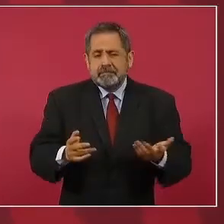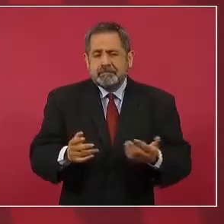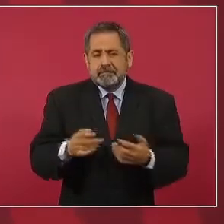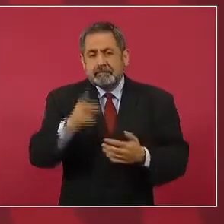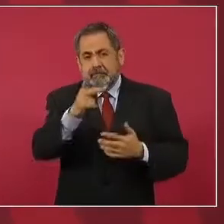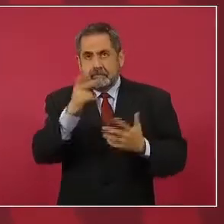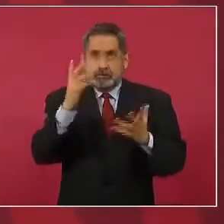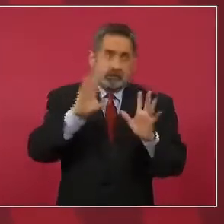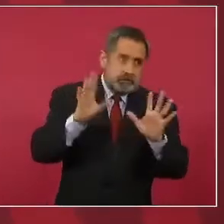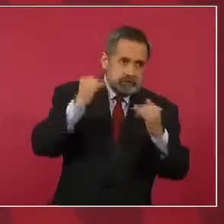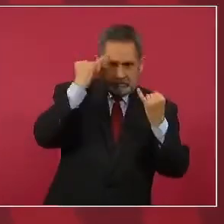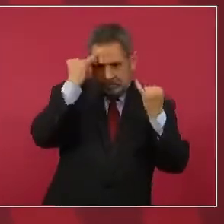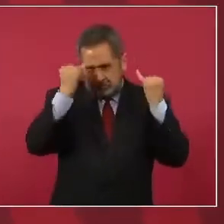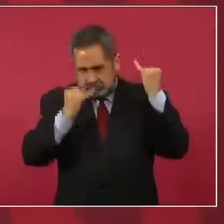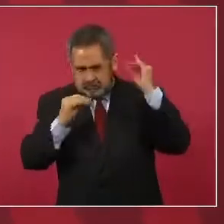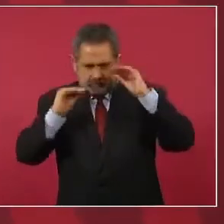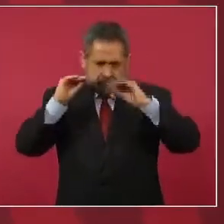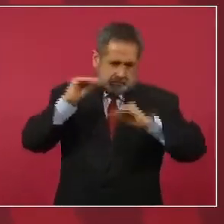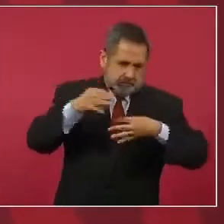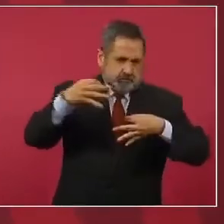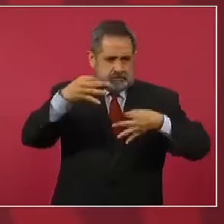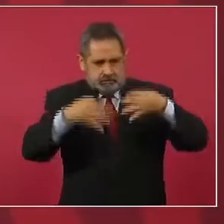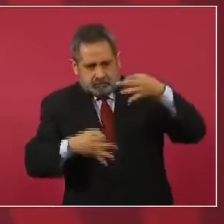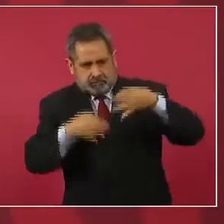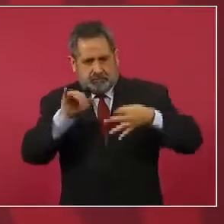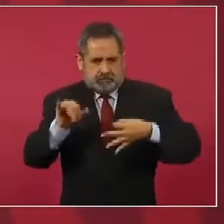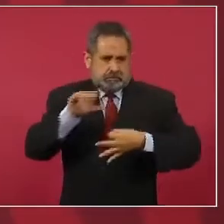quiénes van a votar por el sí, quiénes por el no.